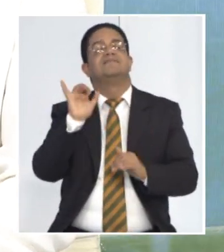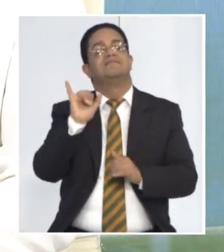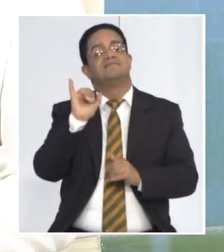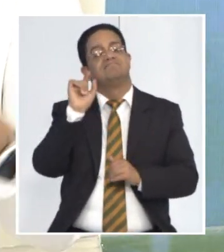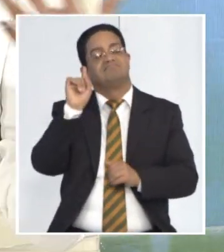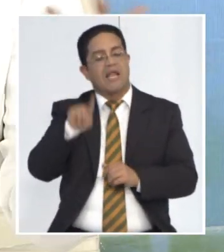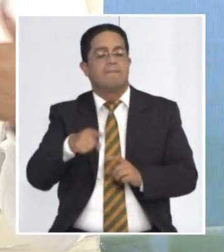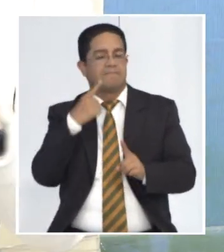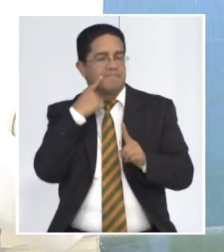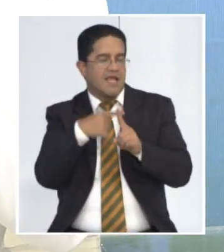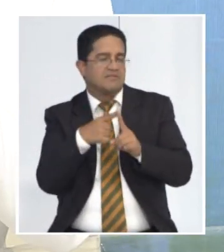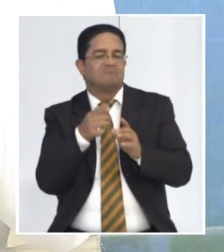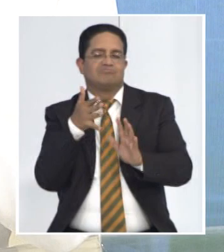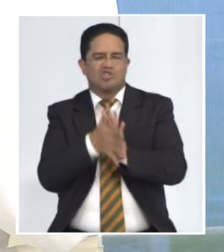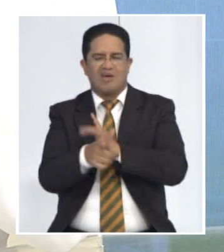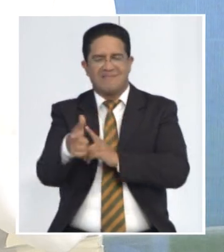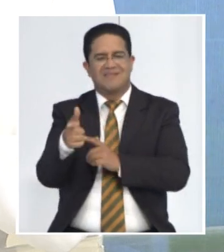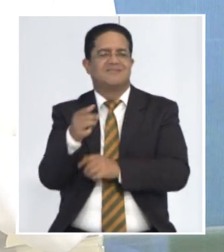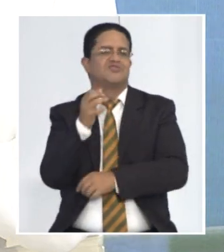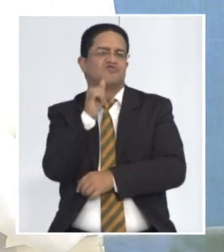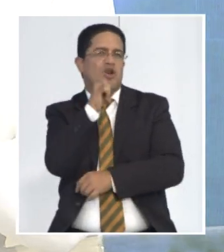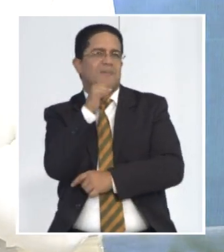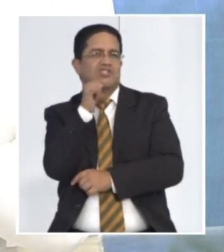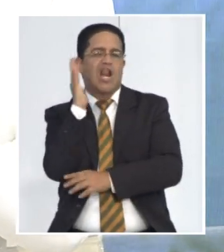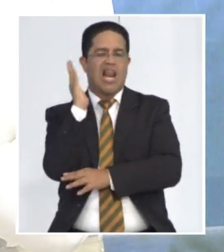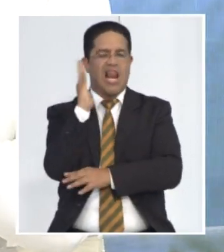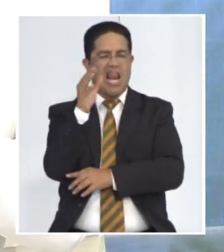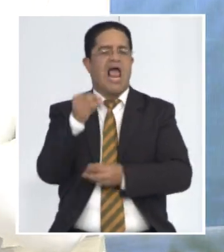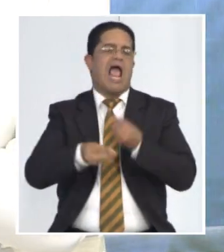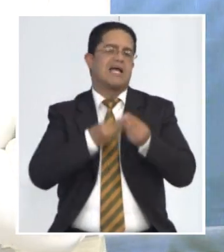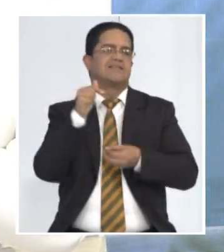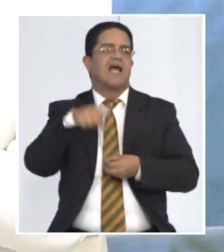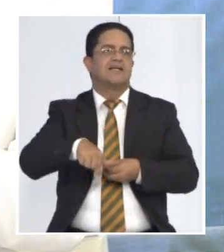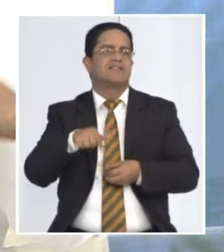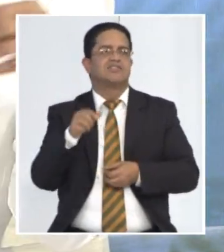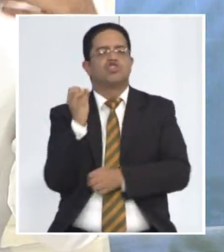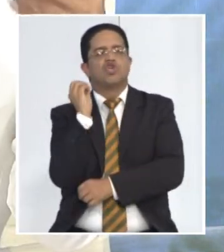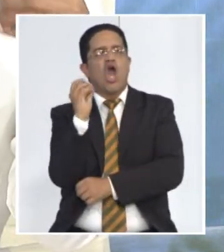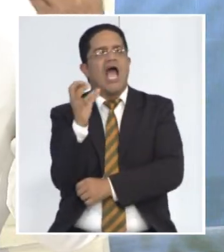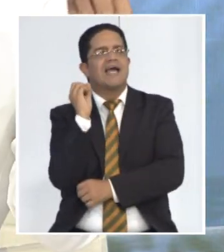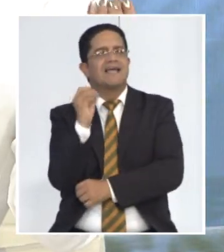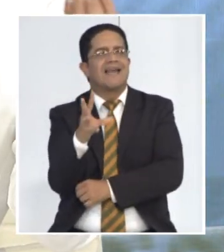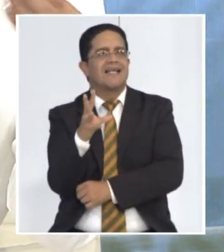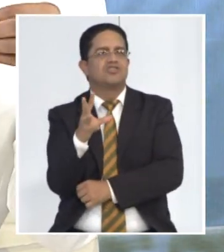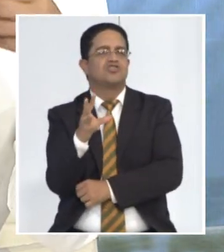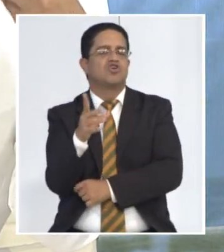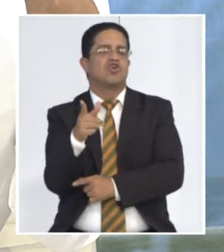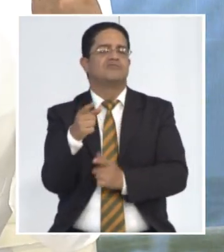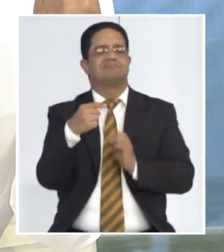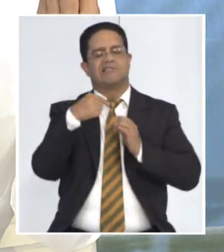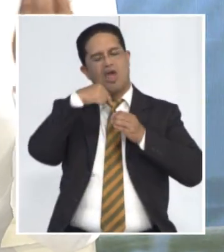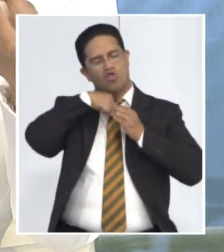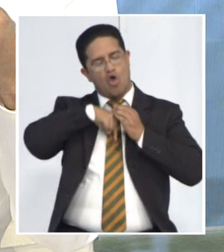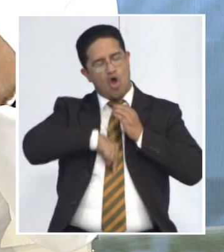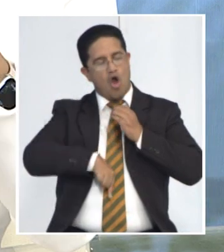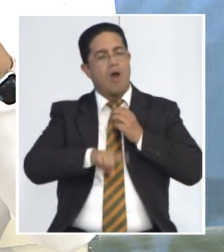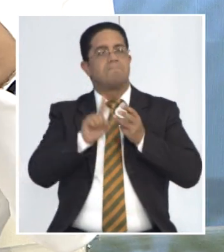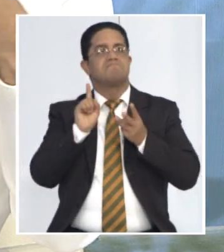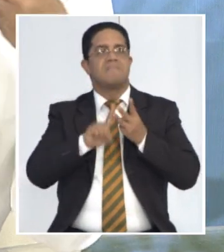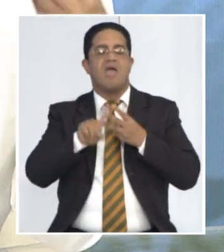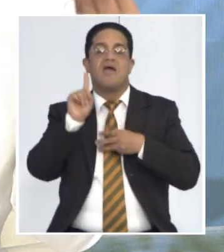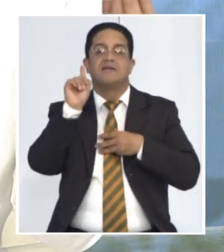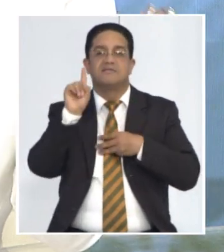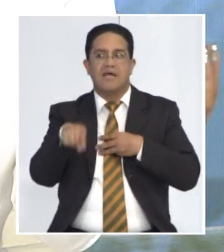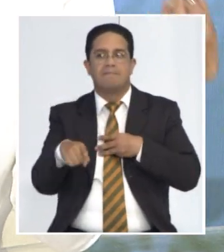debido a estos encuentros médicos que se hacen en Venezuela, estos congresos de endoscopias que involucran también a los